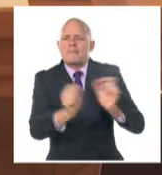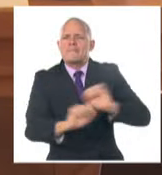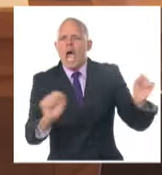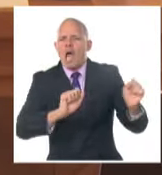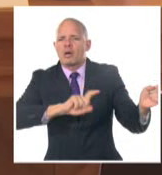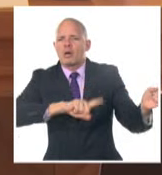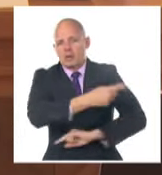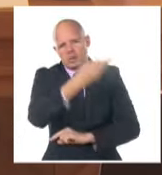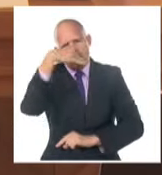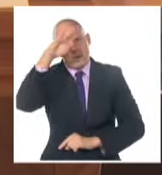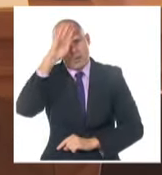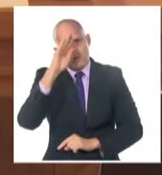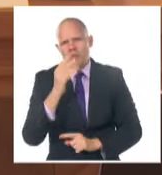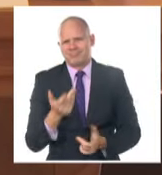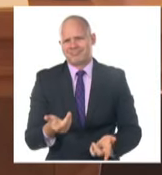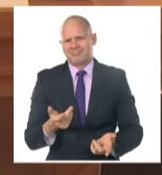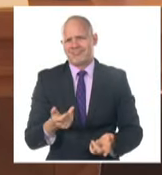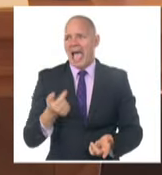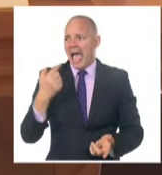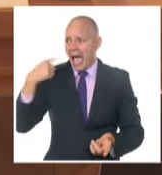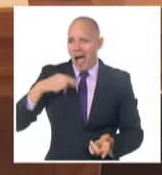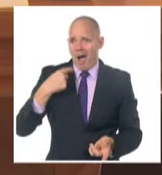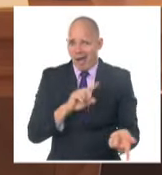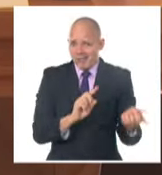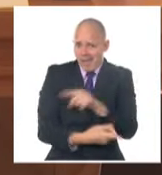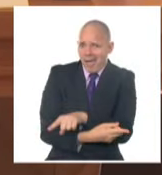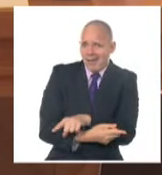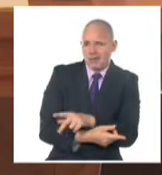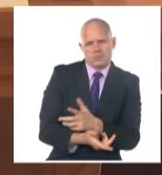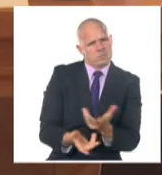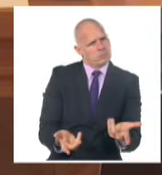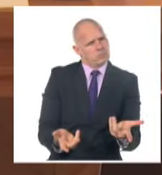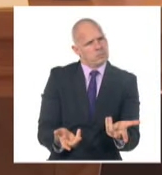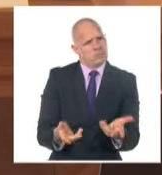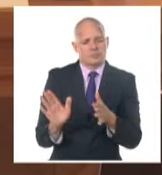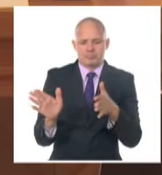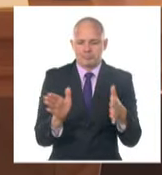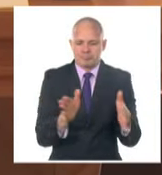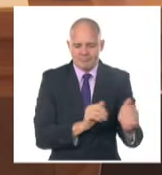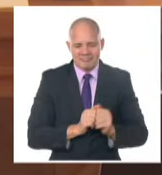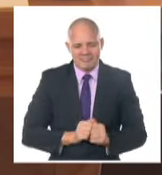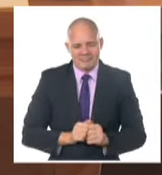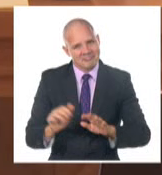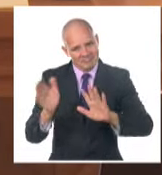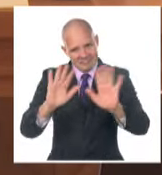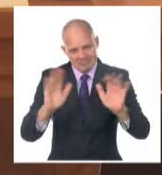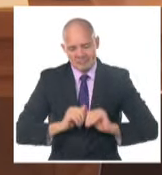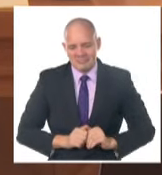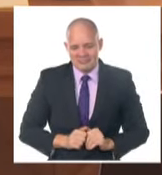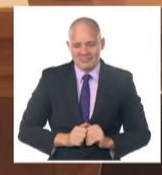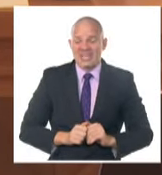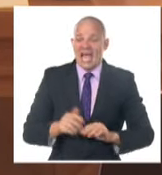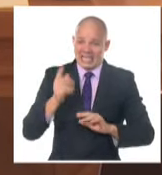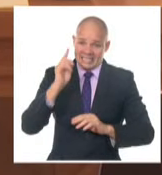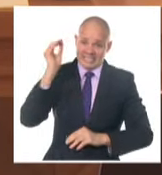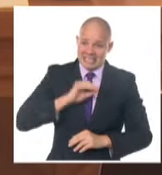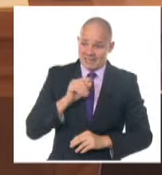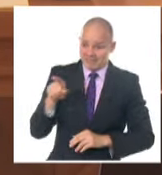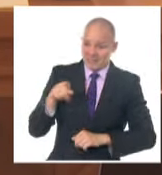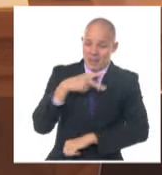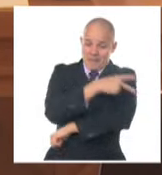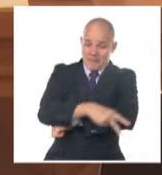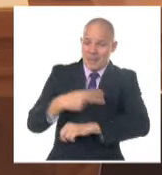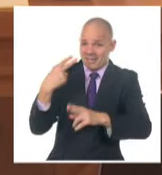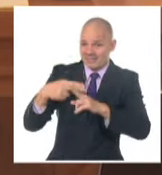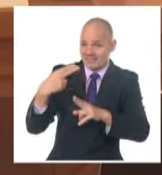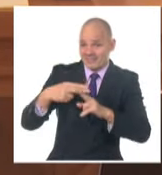agradecemos y felicitamos a Azerbaiyán en su destacada labor al frente del movimiento, en